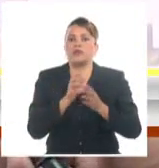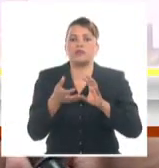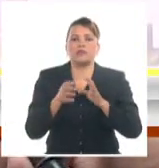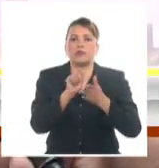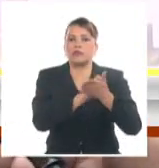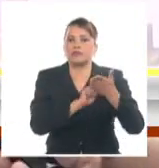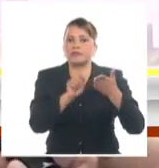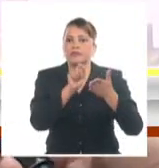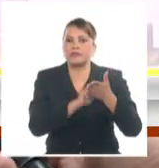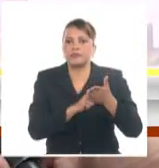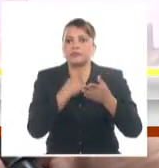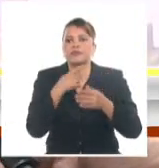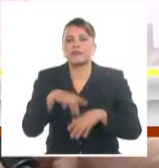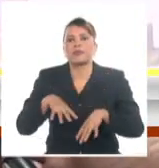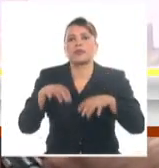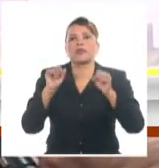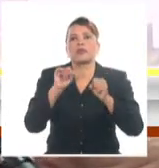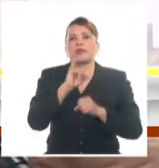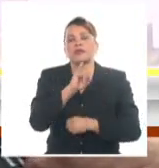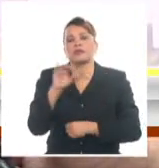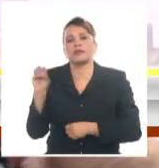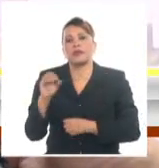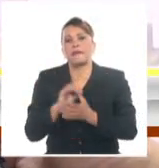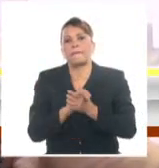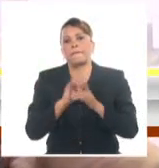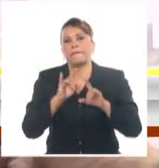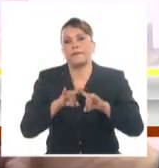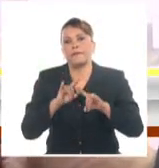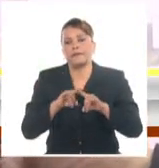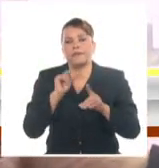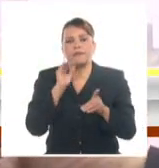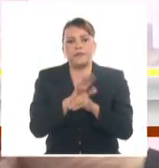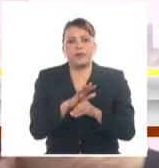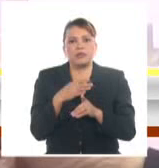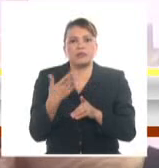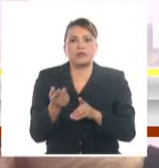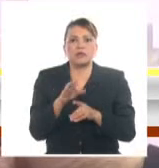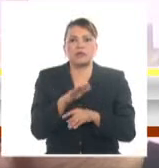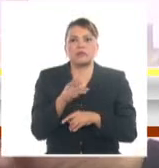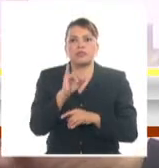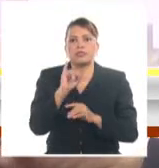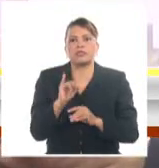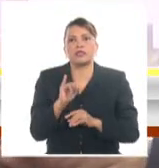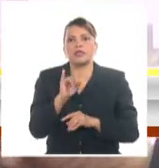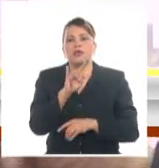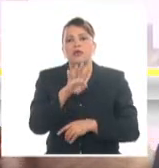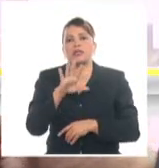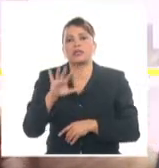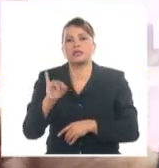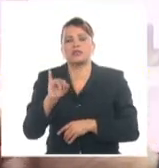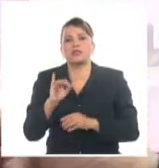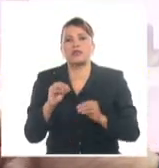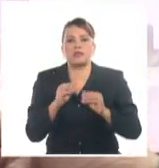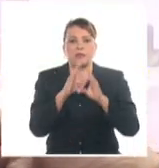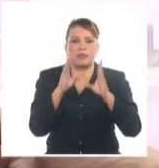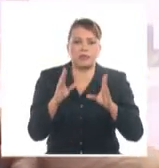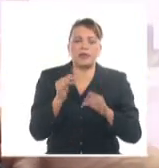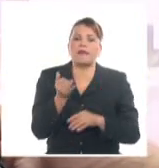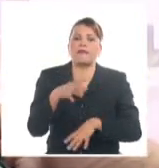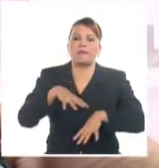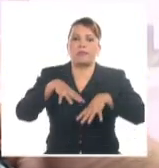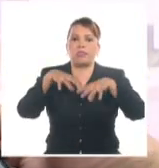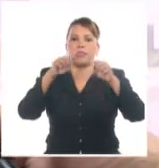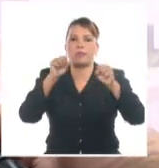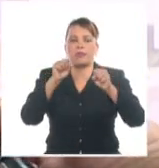pico, debe afectarse alrededor de 600 megawatts. Ya se comenzó a afectar el servicio. Alrededor de las 6 y 46 minutos de la mañana se comenzó a afectar el servicio, ahora mismo